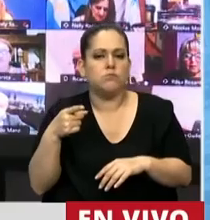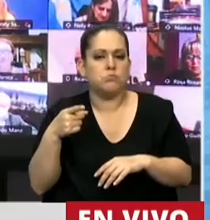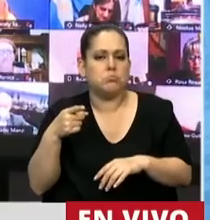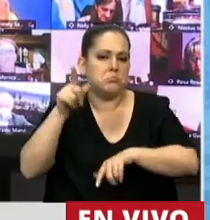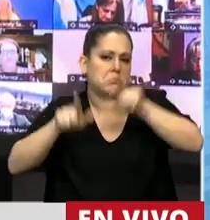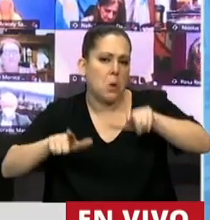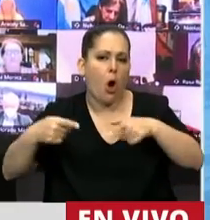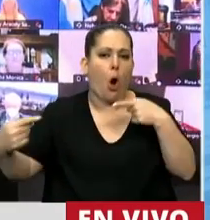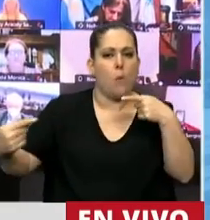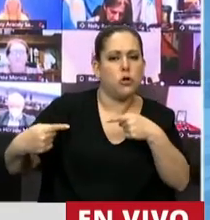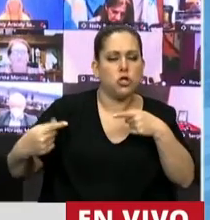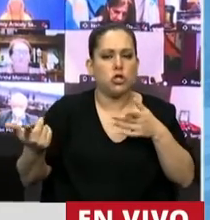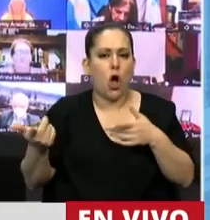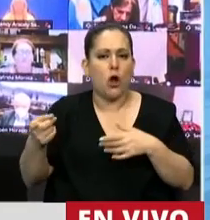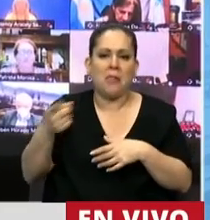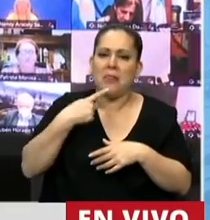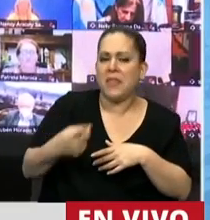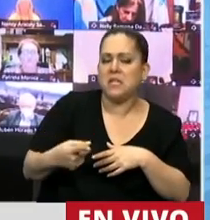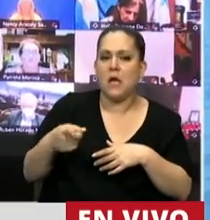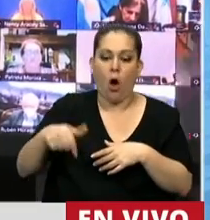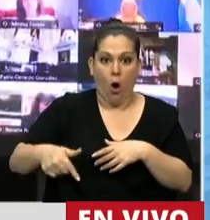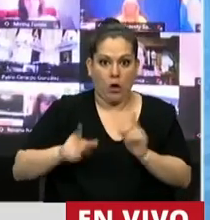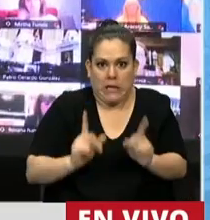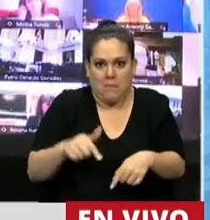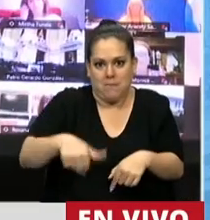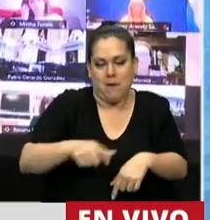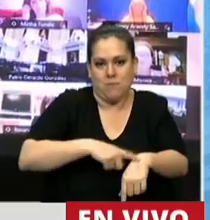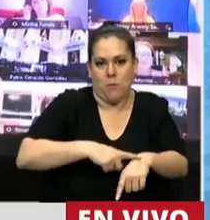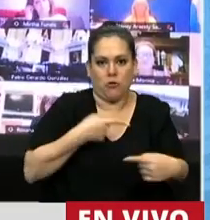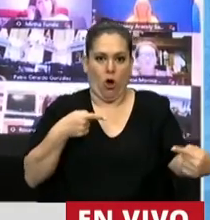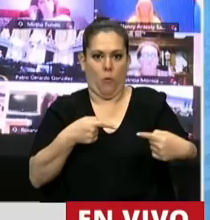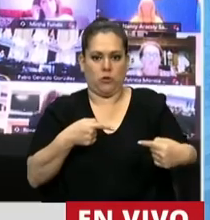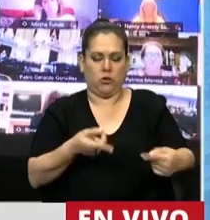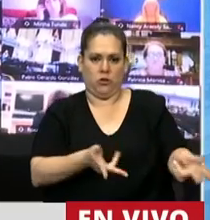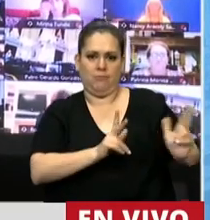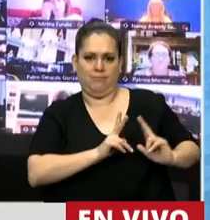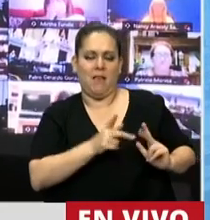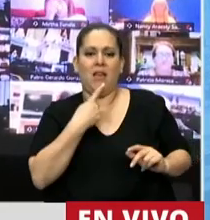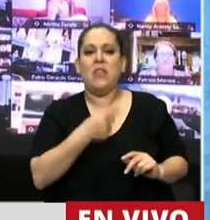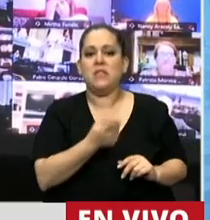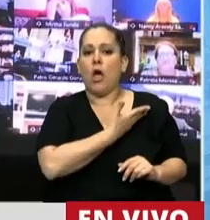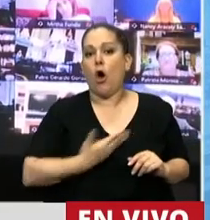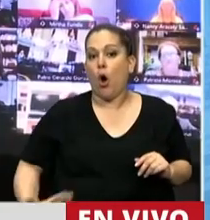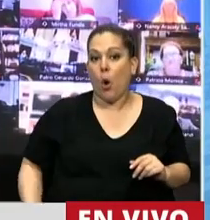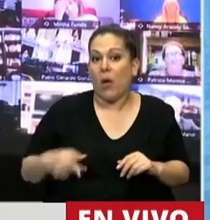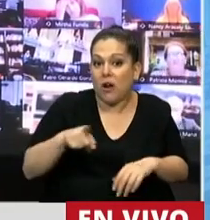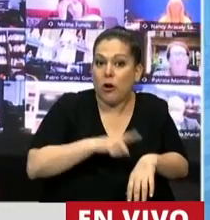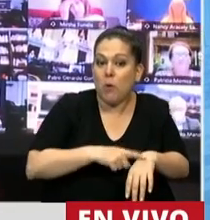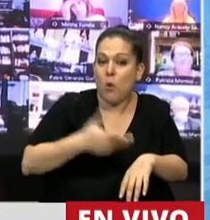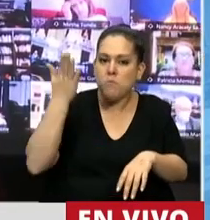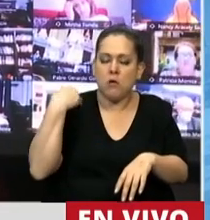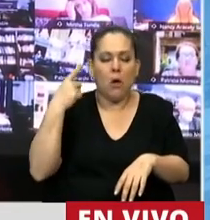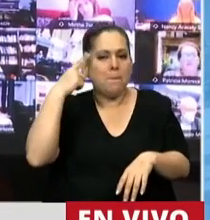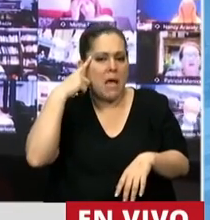opositores advertían como nos advierten hoy aquí tal vez con justa razón de que el gobierno estaba generando una expectativa muy